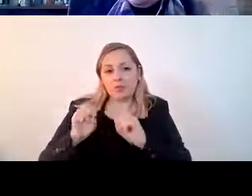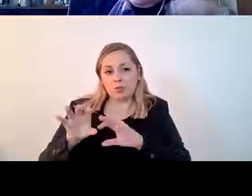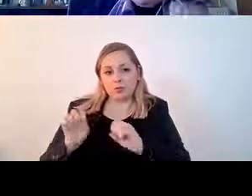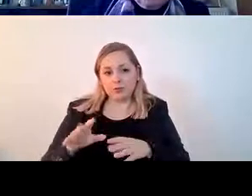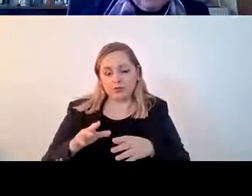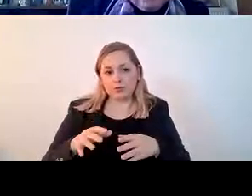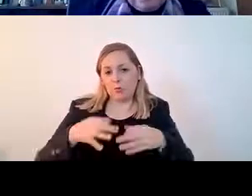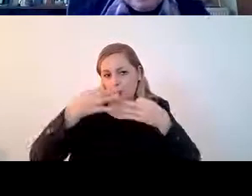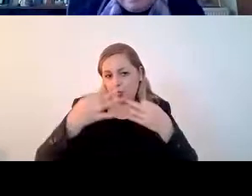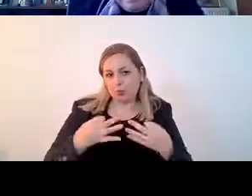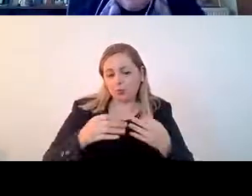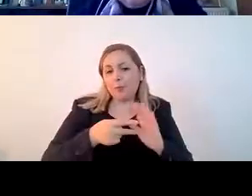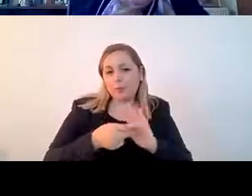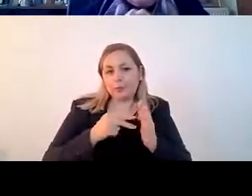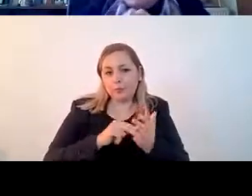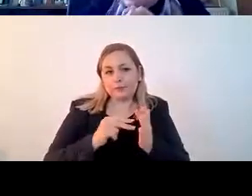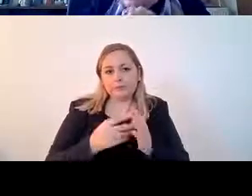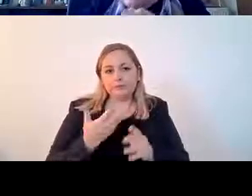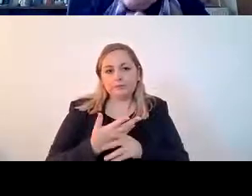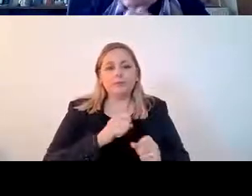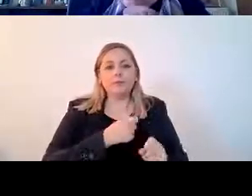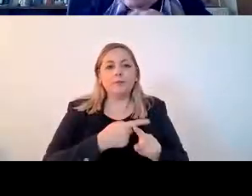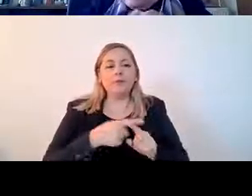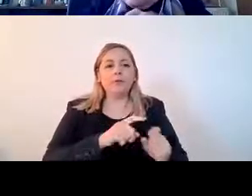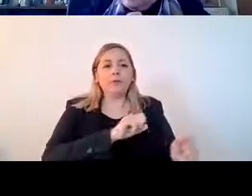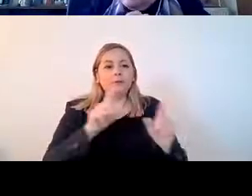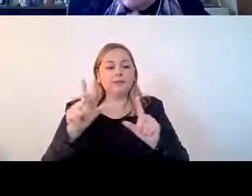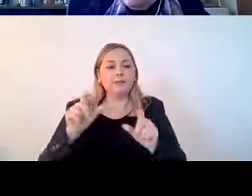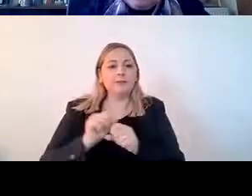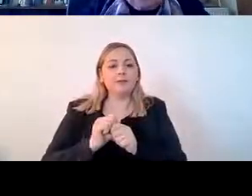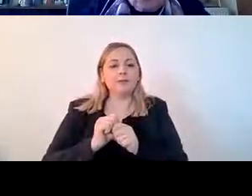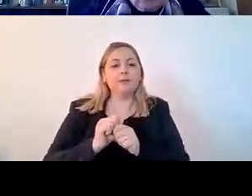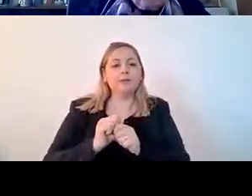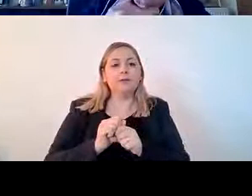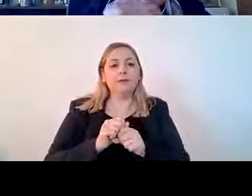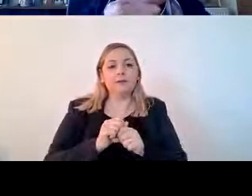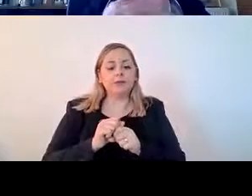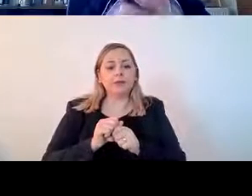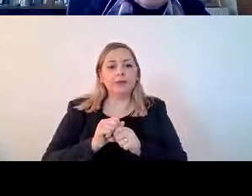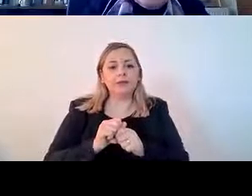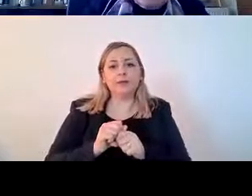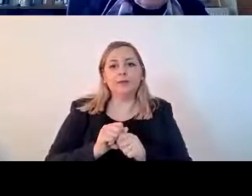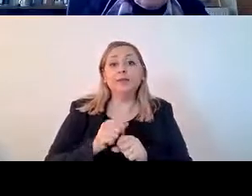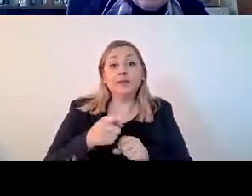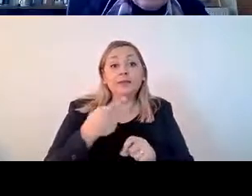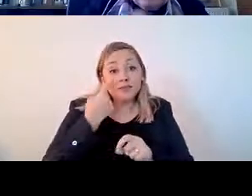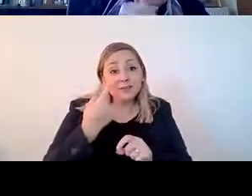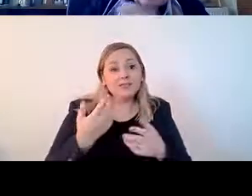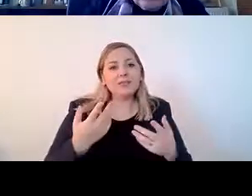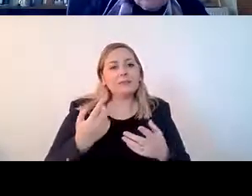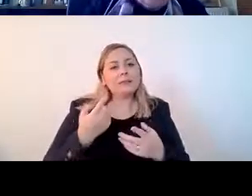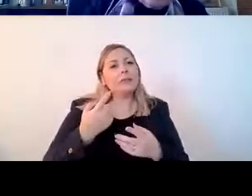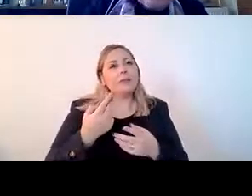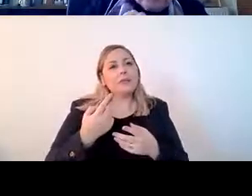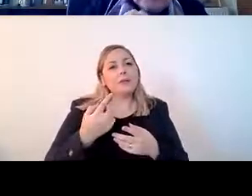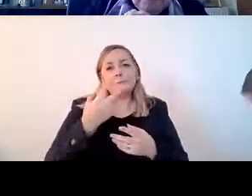sus alteraciones. La que sigue. En términos de gestión y planificación, los adultos parecen inconscientes o